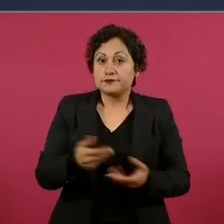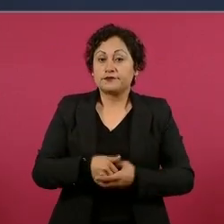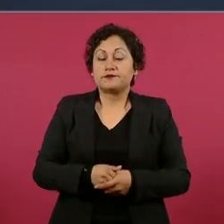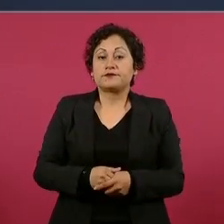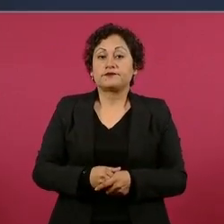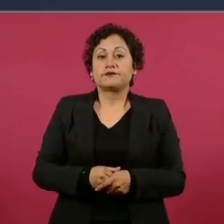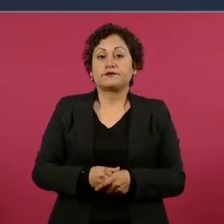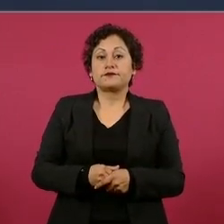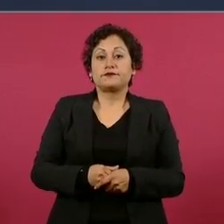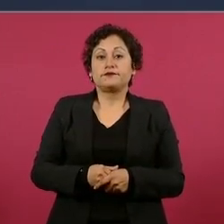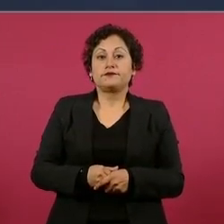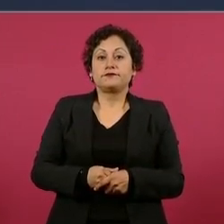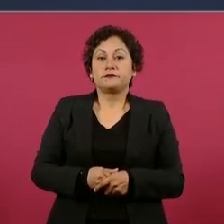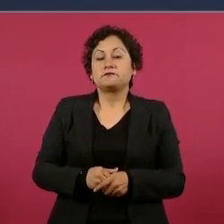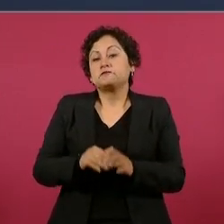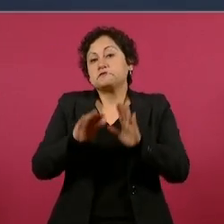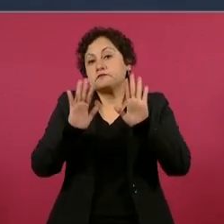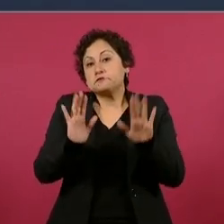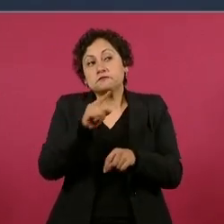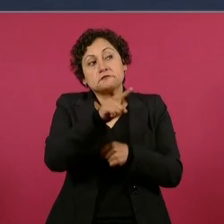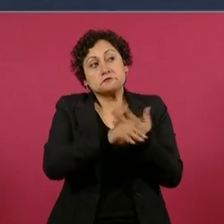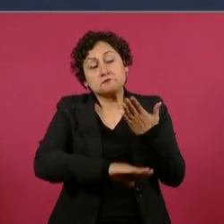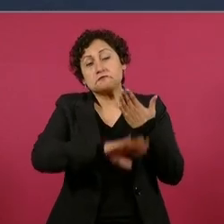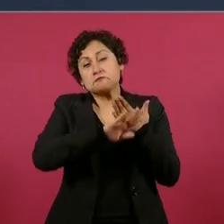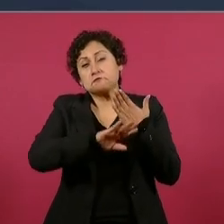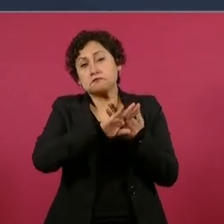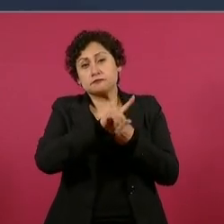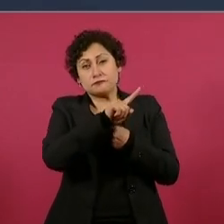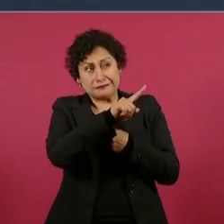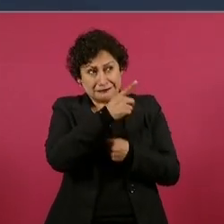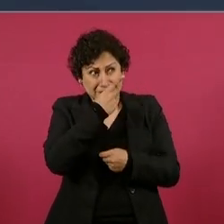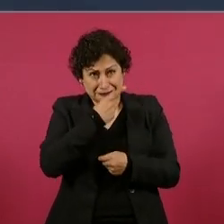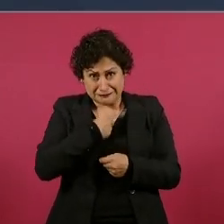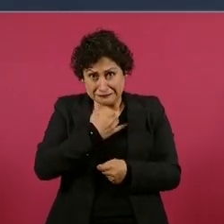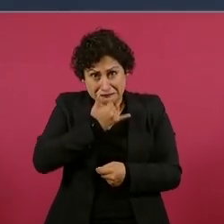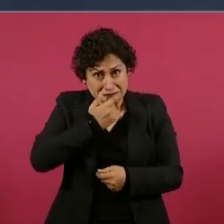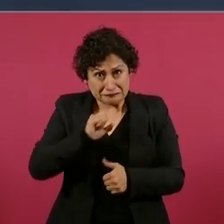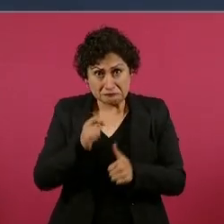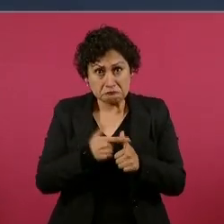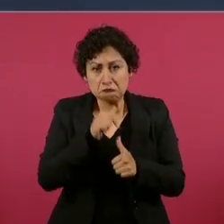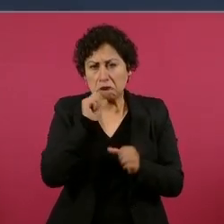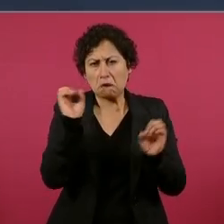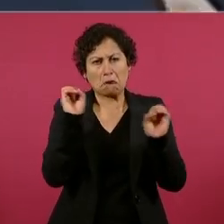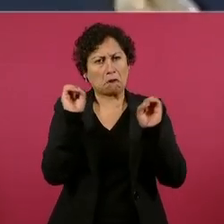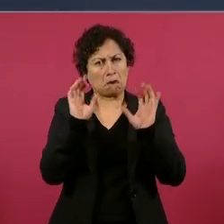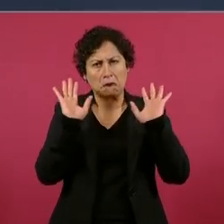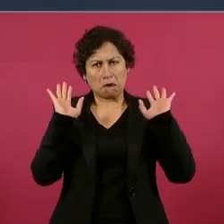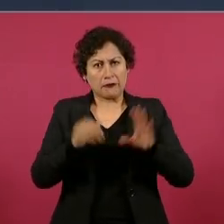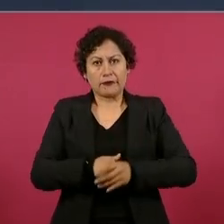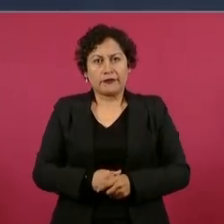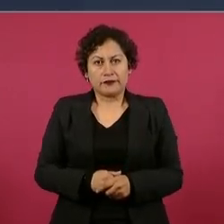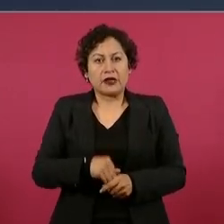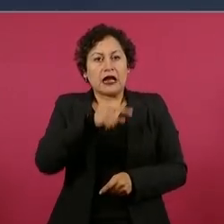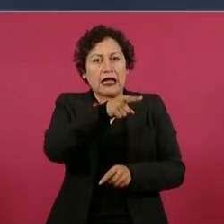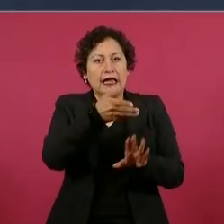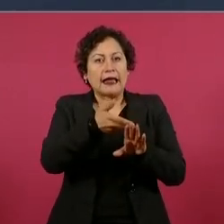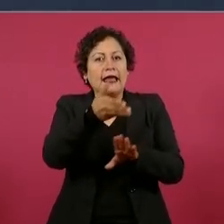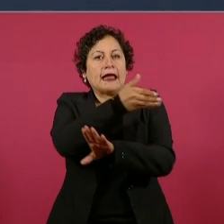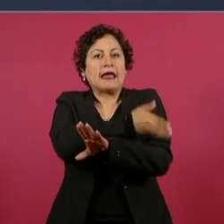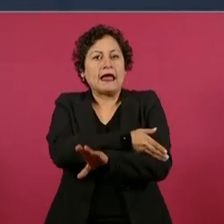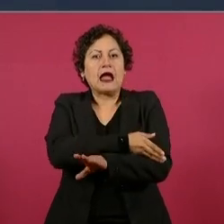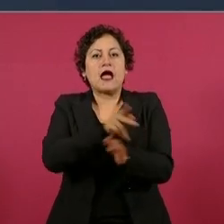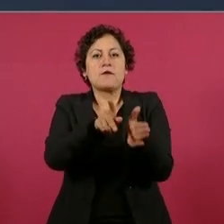no me dan disculpas, me ofrecen disculpas, así como tú lo estás planteando, cuando sacaban páginas completas